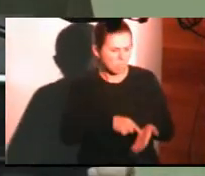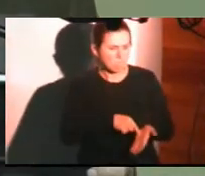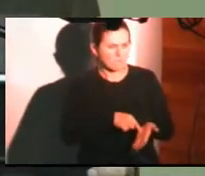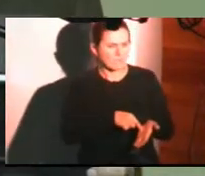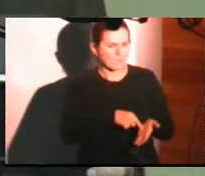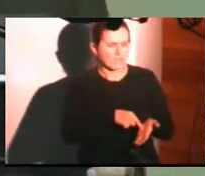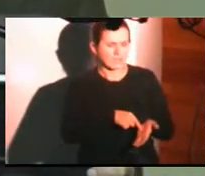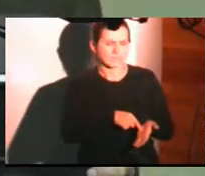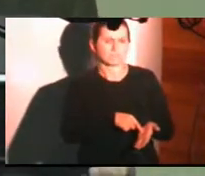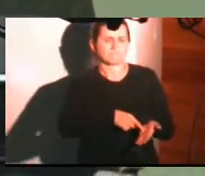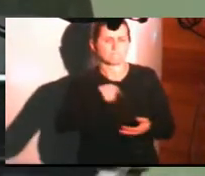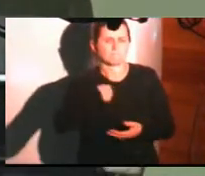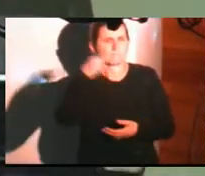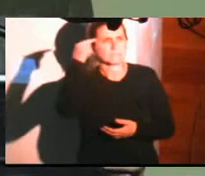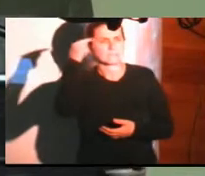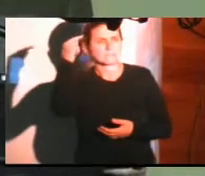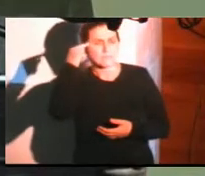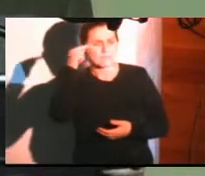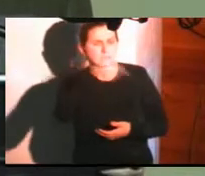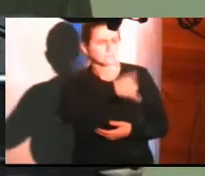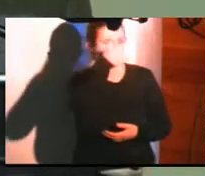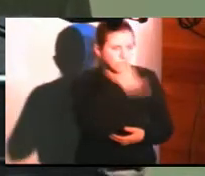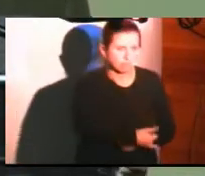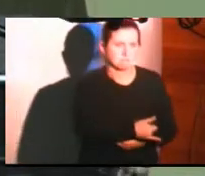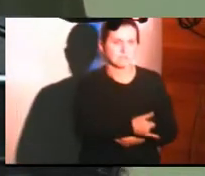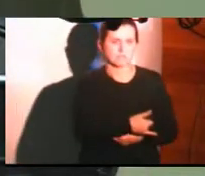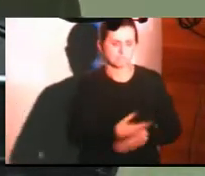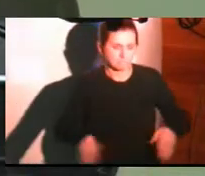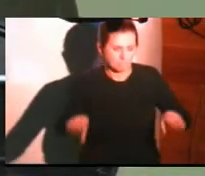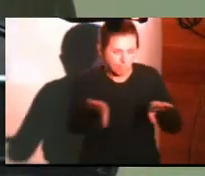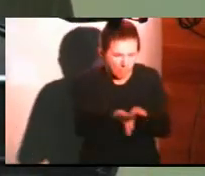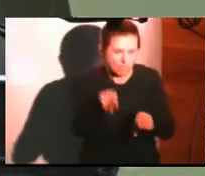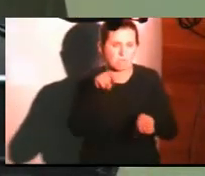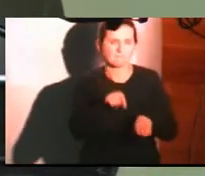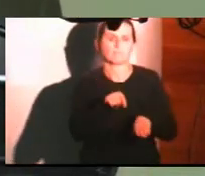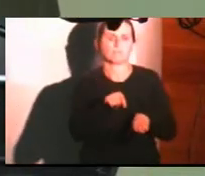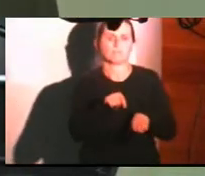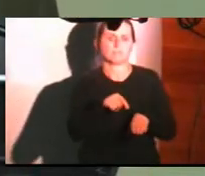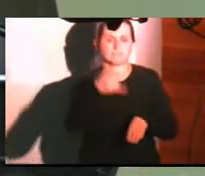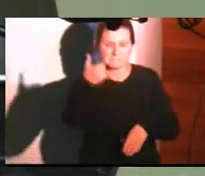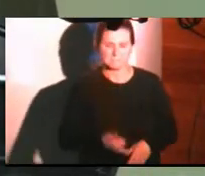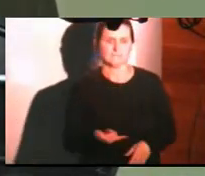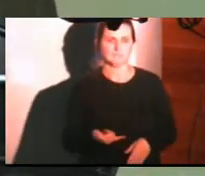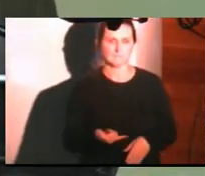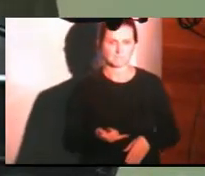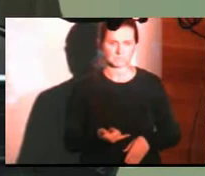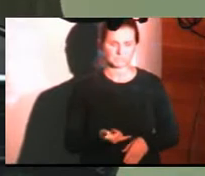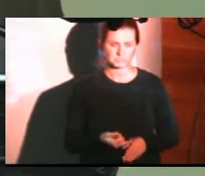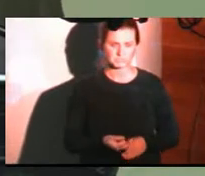digital no nos avance y que nos permita generar justamente este programa de igualdad.